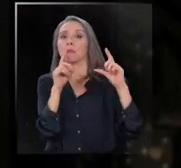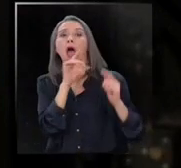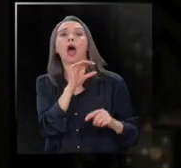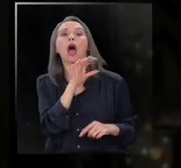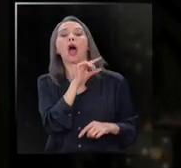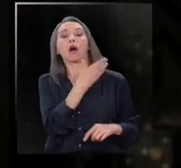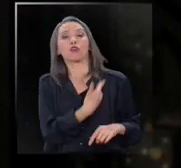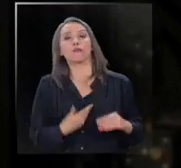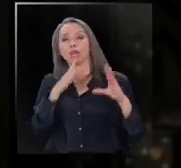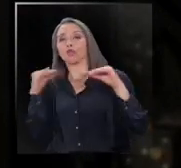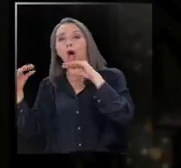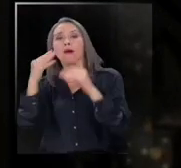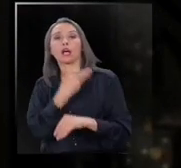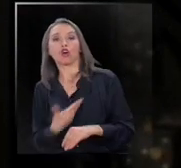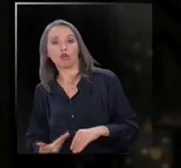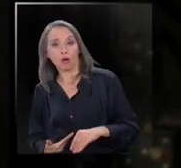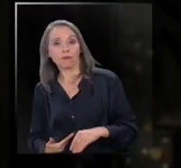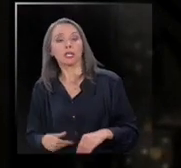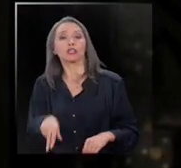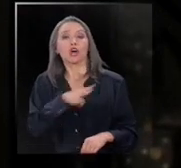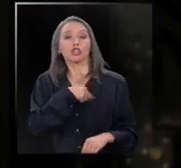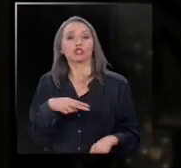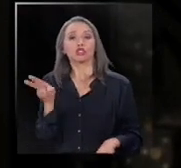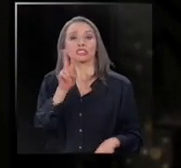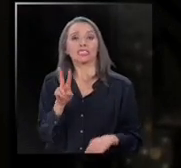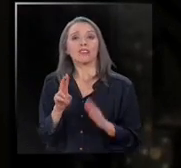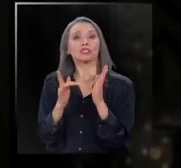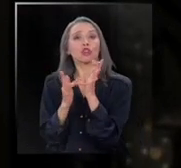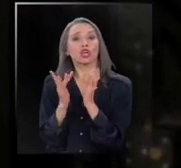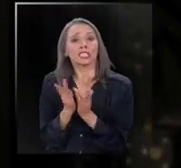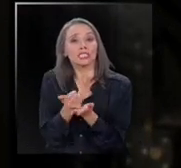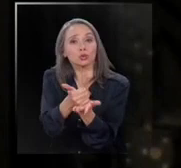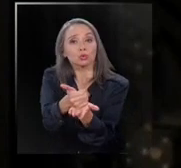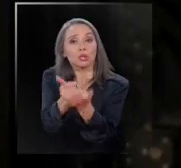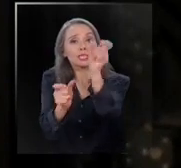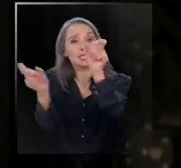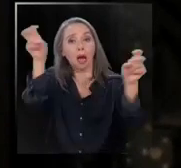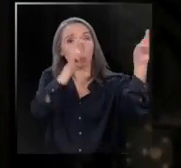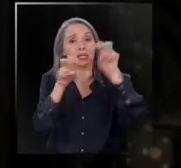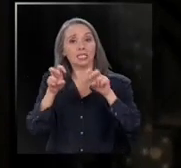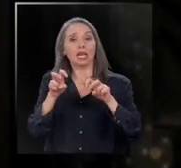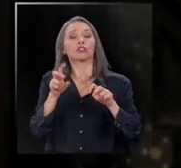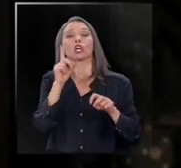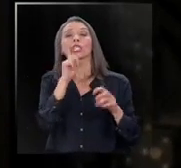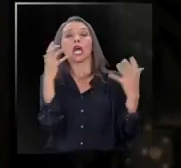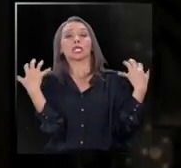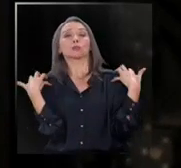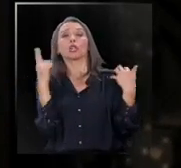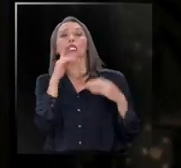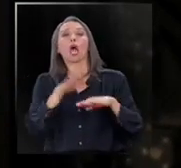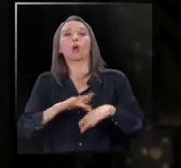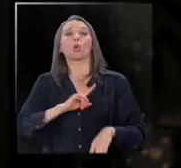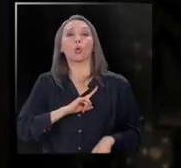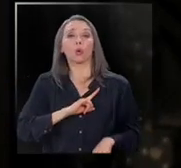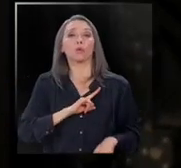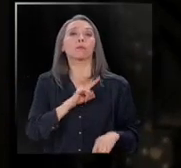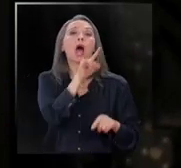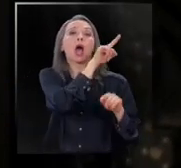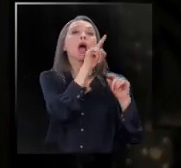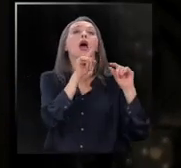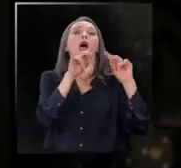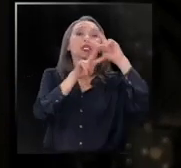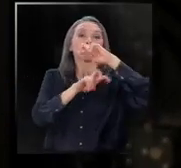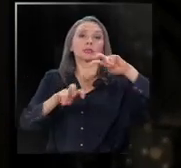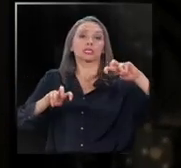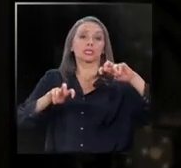lo que somos nosotros como servicios visitó al migrante los responsables o culpables de esto bueno los verán los países a